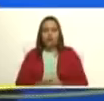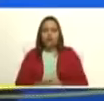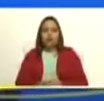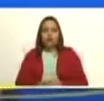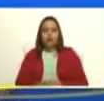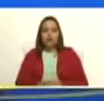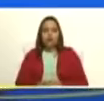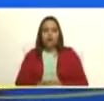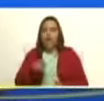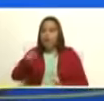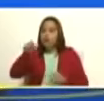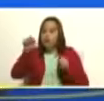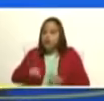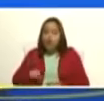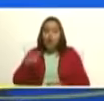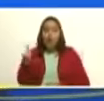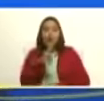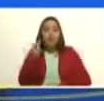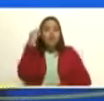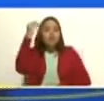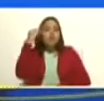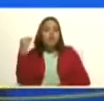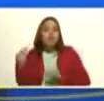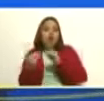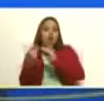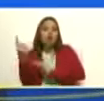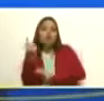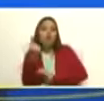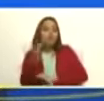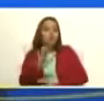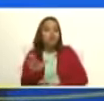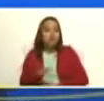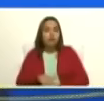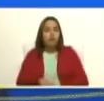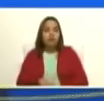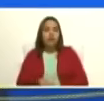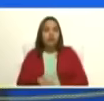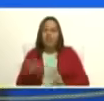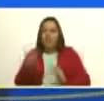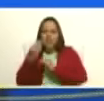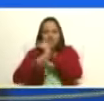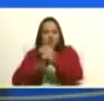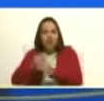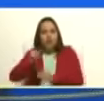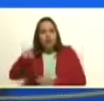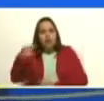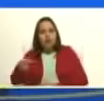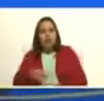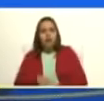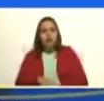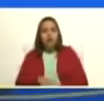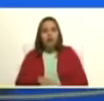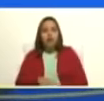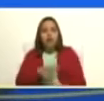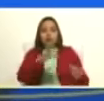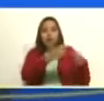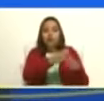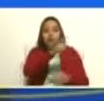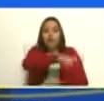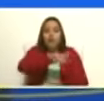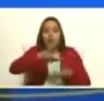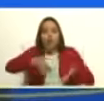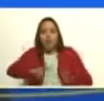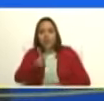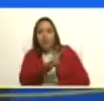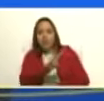Ese sí era un gobierno de pensamiento único. ¿Y qué sucedió? Que los pardos, los mestizos,